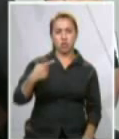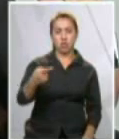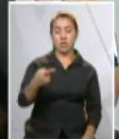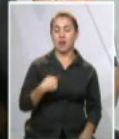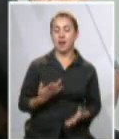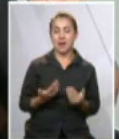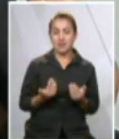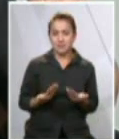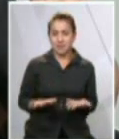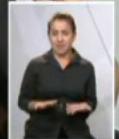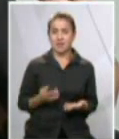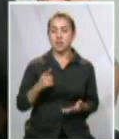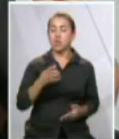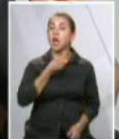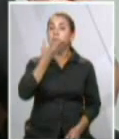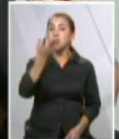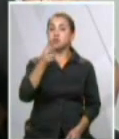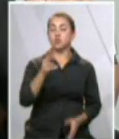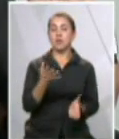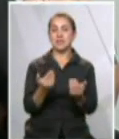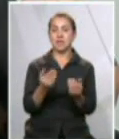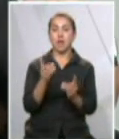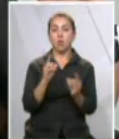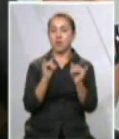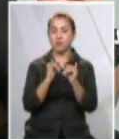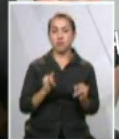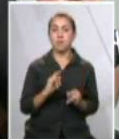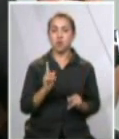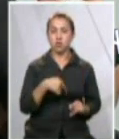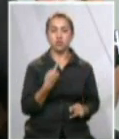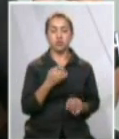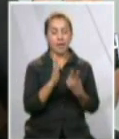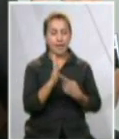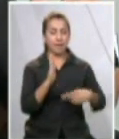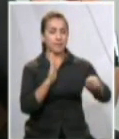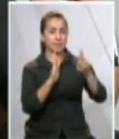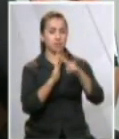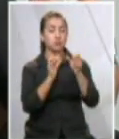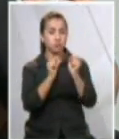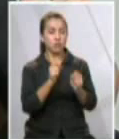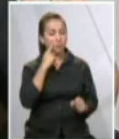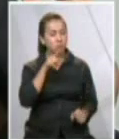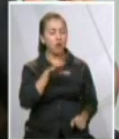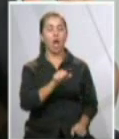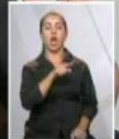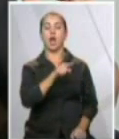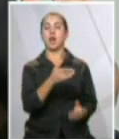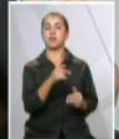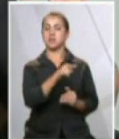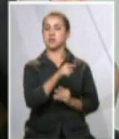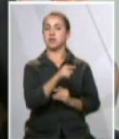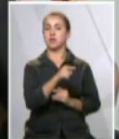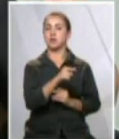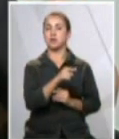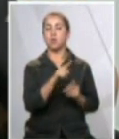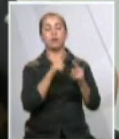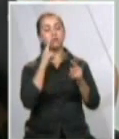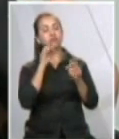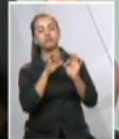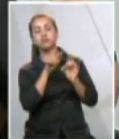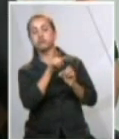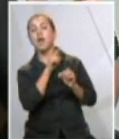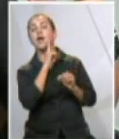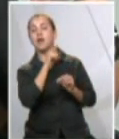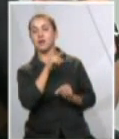necesidades, y ellos expresan sus necesidades. Tal vez, de alguna forma, nosotros en rehabilitación podemos identificar y podemos interpretar algunas